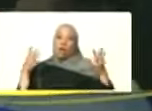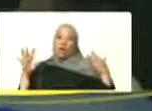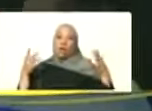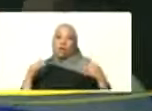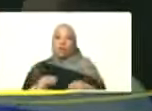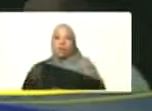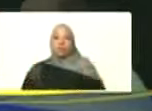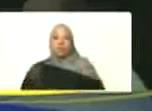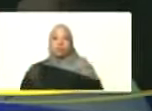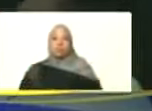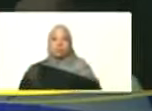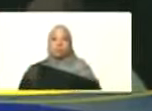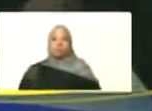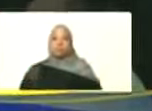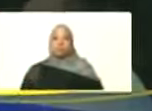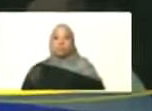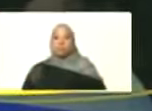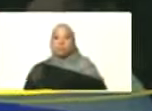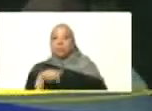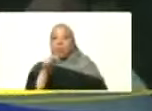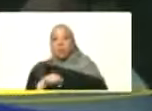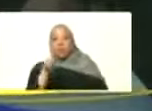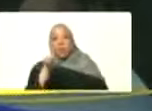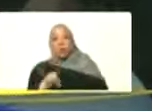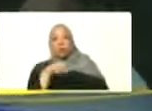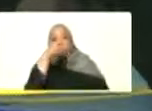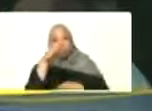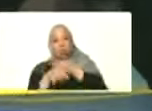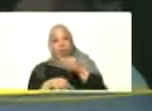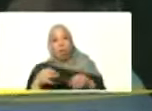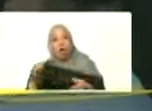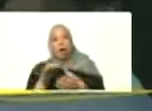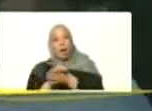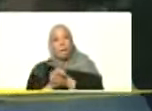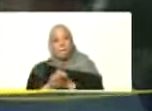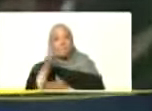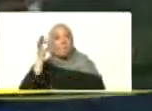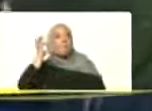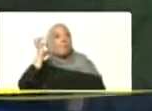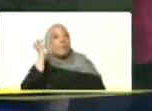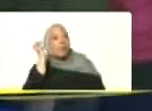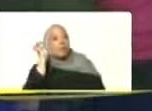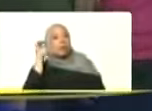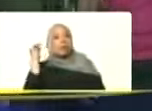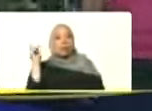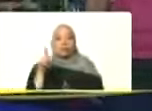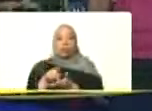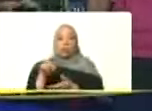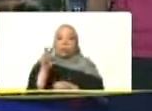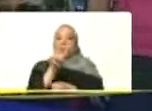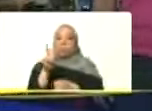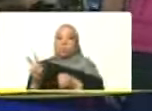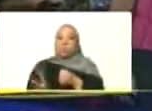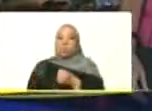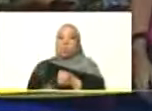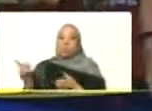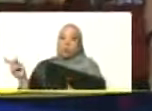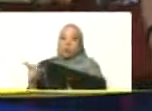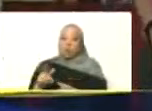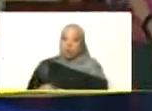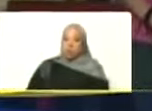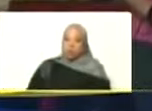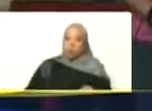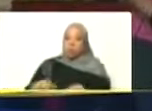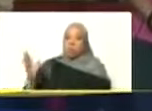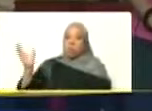Bueno, presidente, en este marco también quería que nuestra compañera Nancy, que forma parte de las viceministras que están también desplegadas en